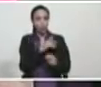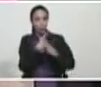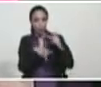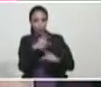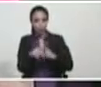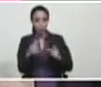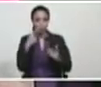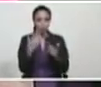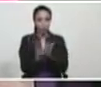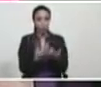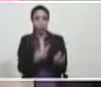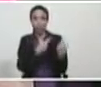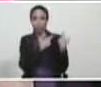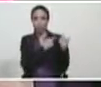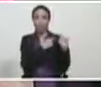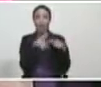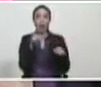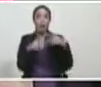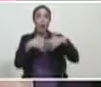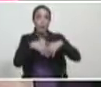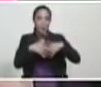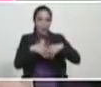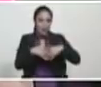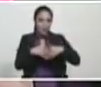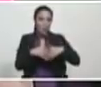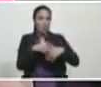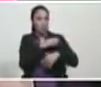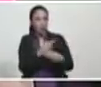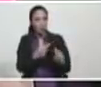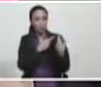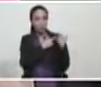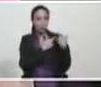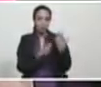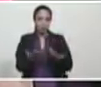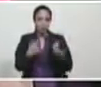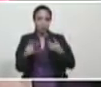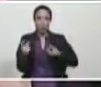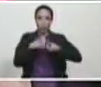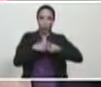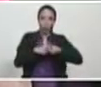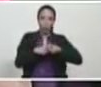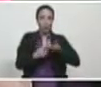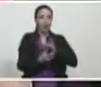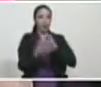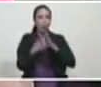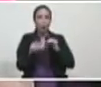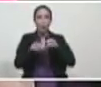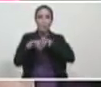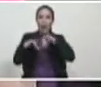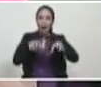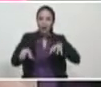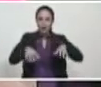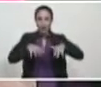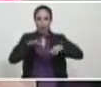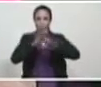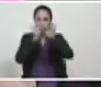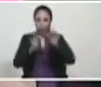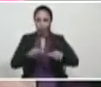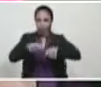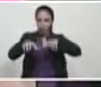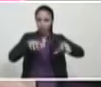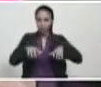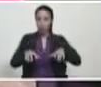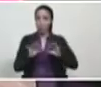un compromiso de las industrias automotrices para la incorporación de partes y piezas nacionales. Asimismo,